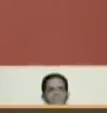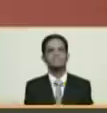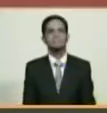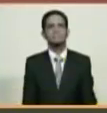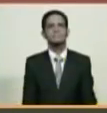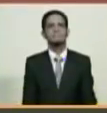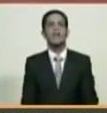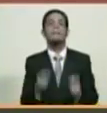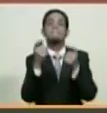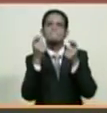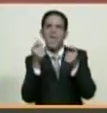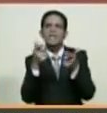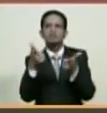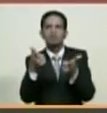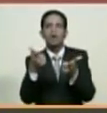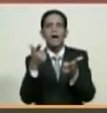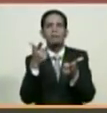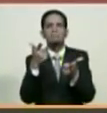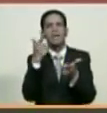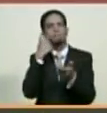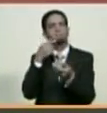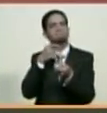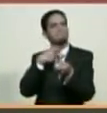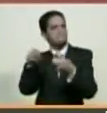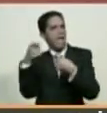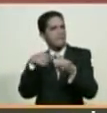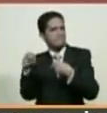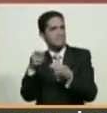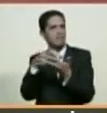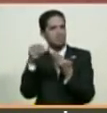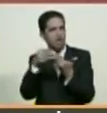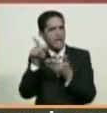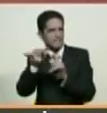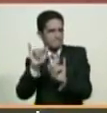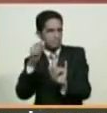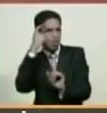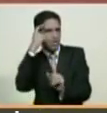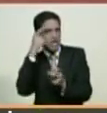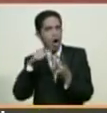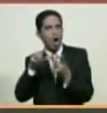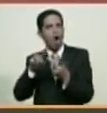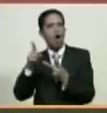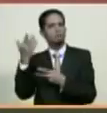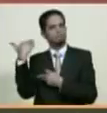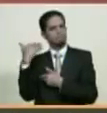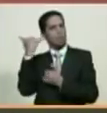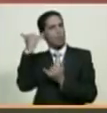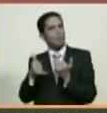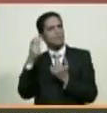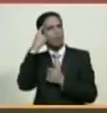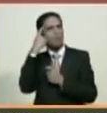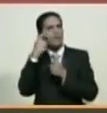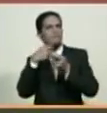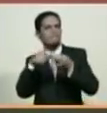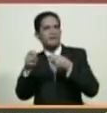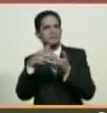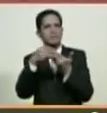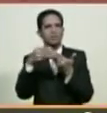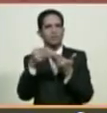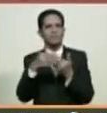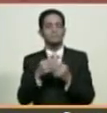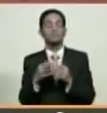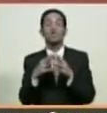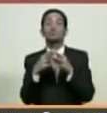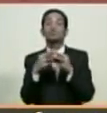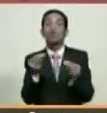de la subasta del DICOM de ese día o de la última subasta del DICOM. Todas las venezolanas y los